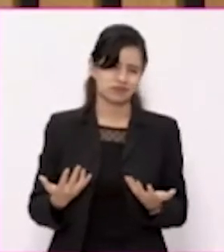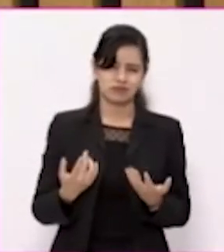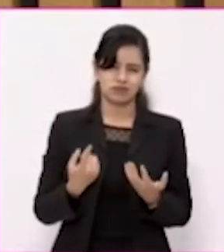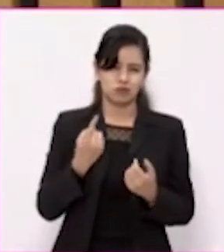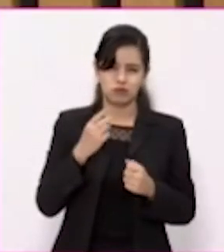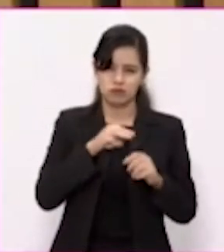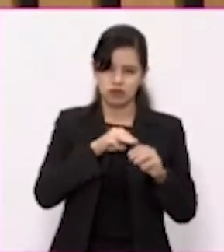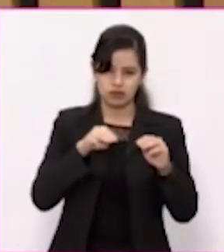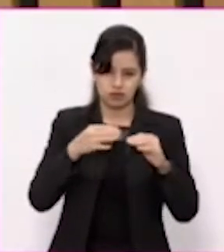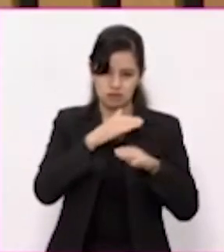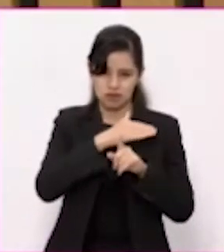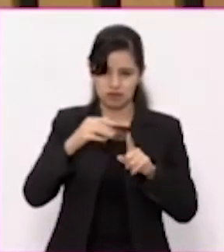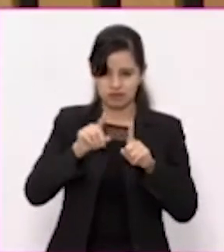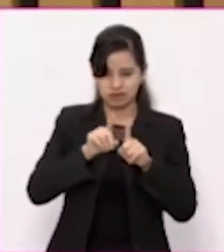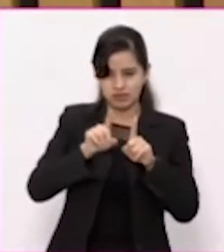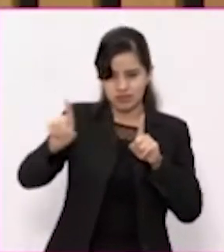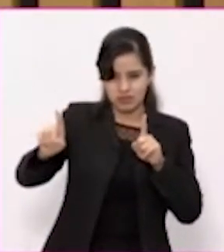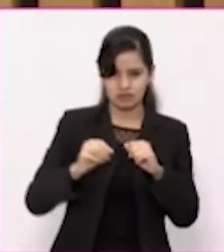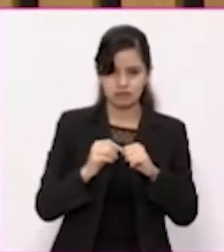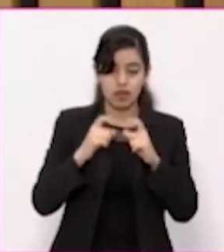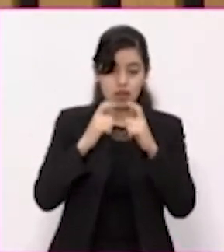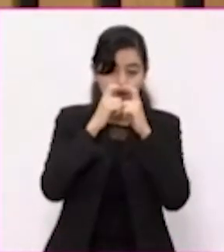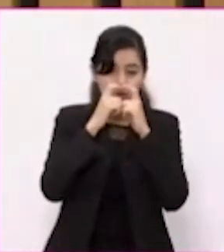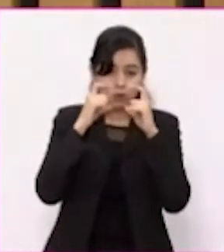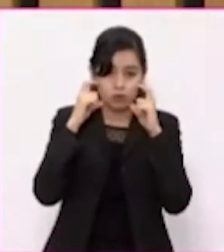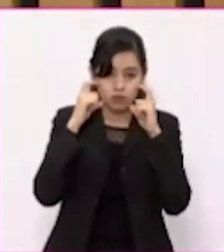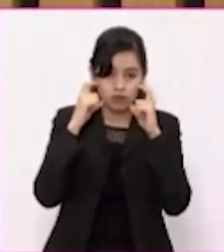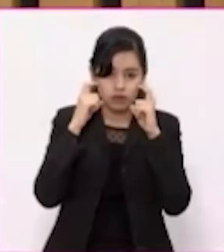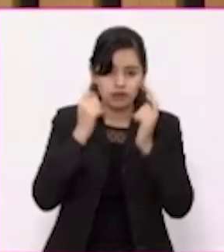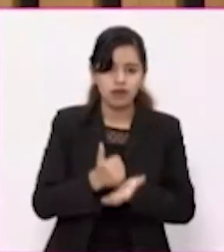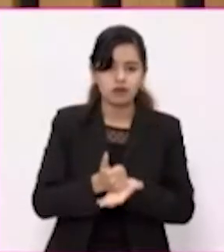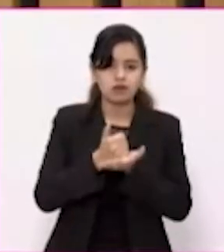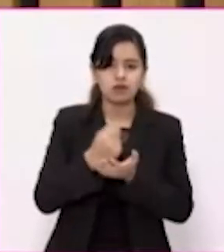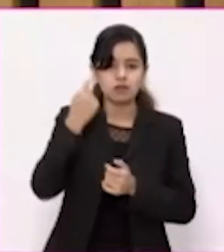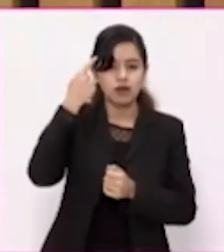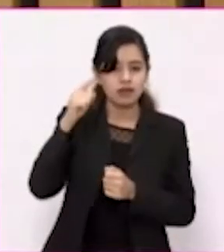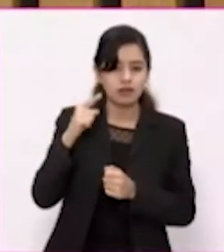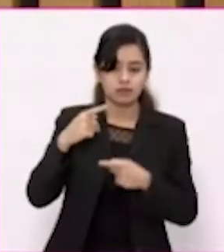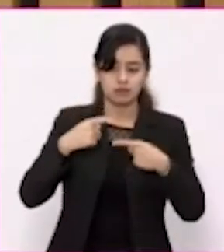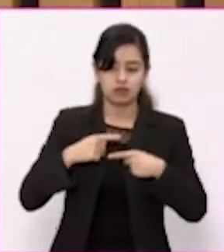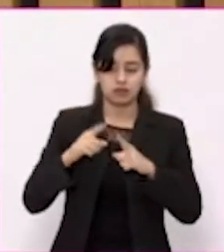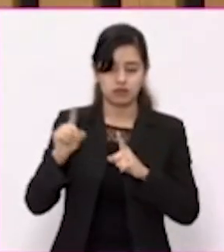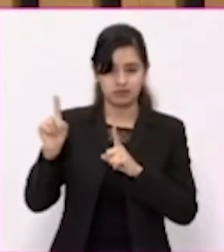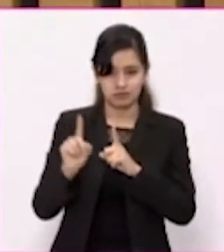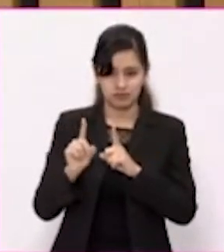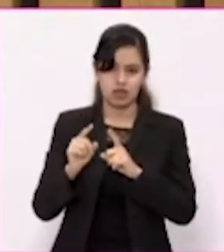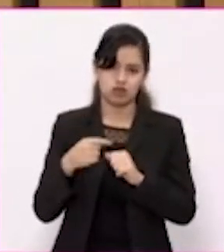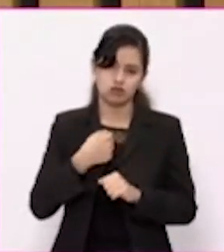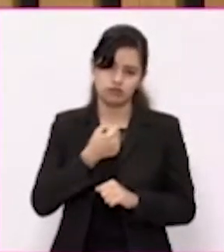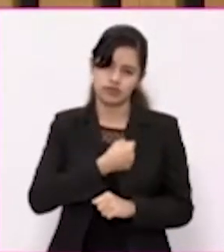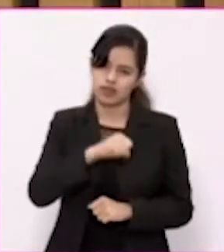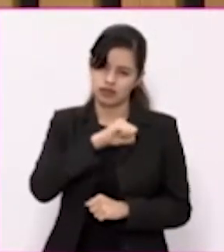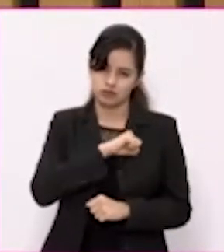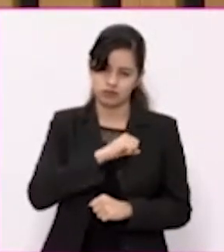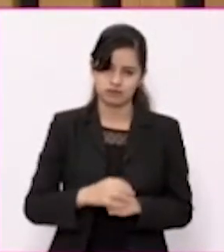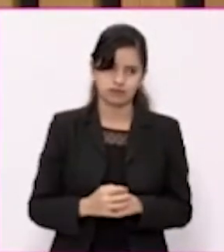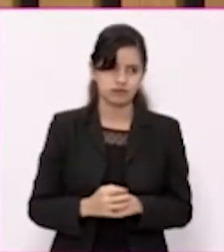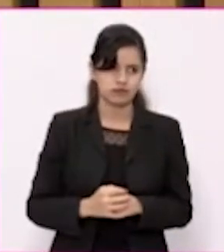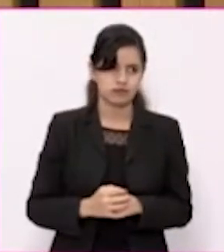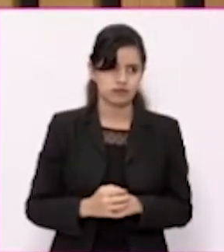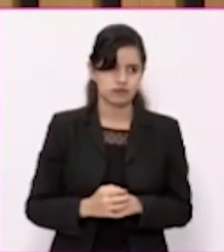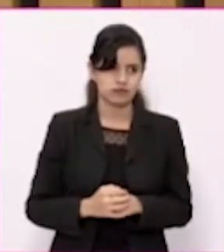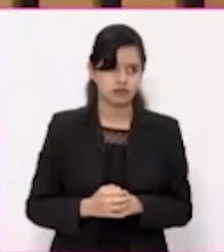distancia. El cubrebocas ayuda a que uno no contagie a una persona, además de que estoy sano. Pido, y